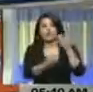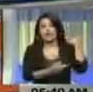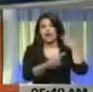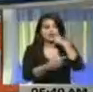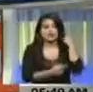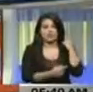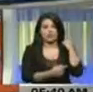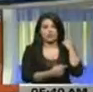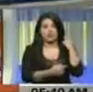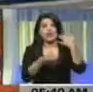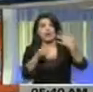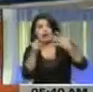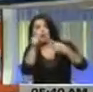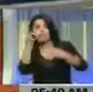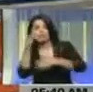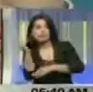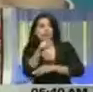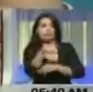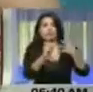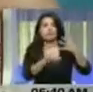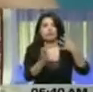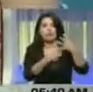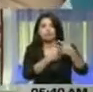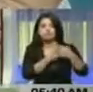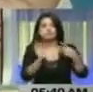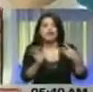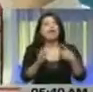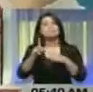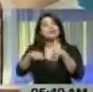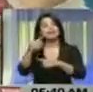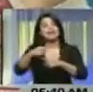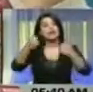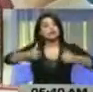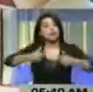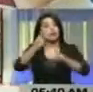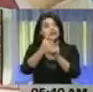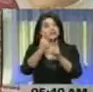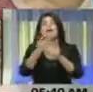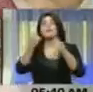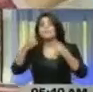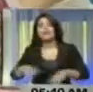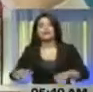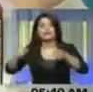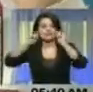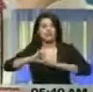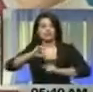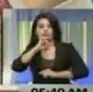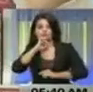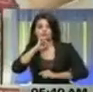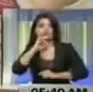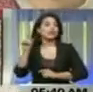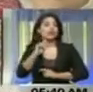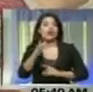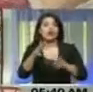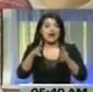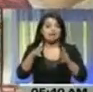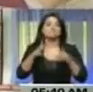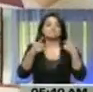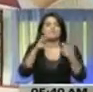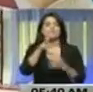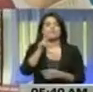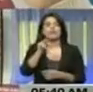Ahora, el día de mañana, va a enfrentar la semifinal. Si pierde, Dios quiera que no, se queda con el bronce, pero si gana, el fin de semana va a buscar la